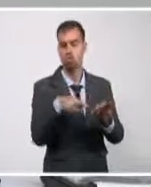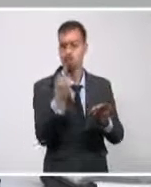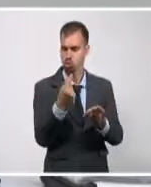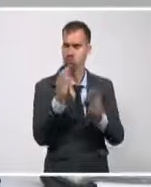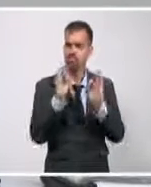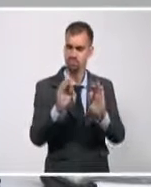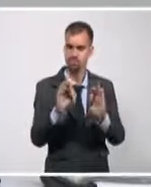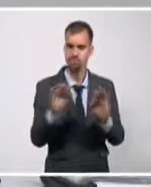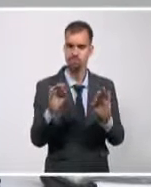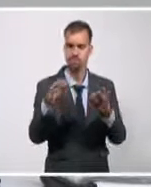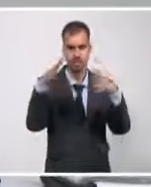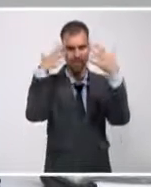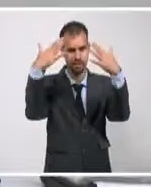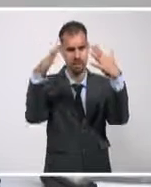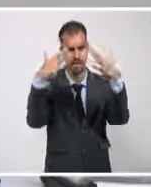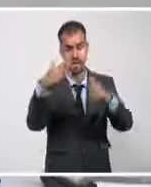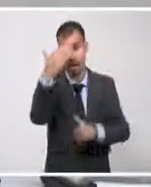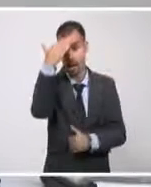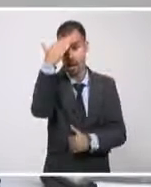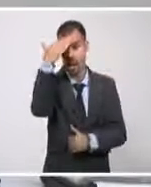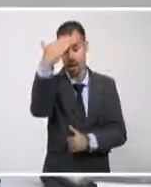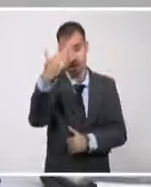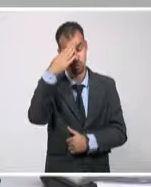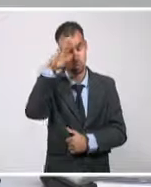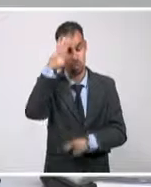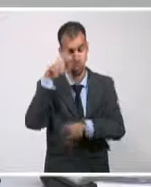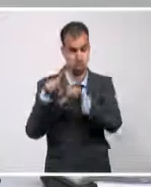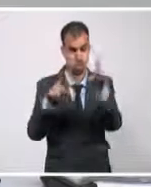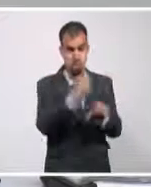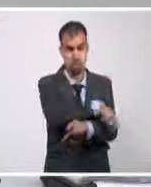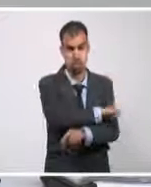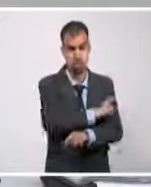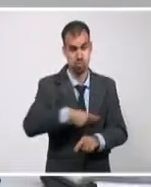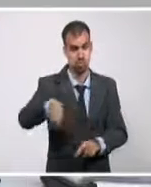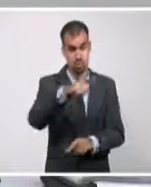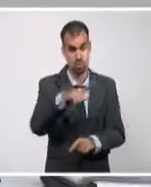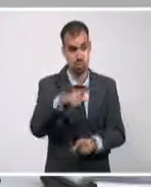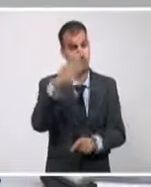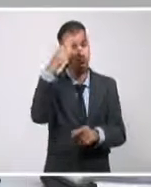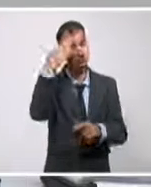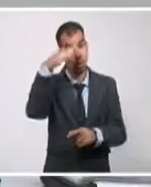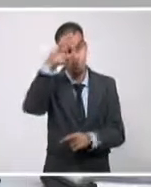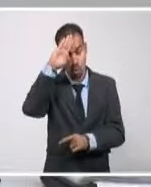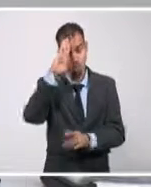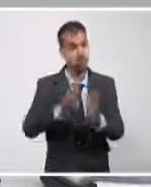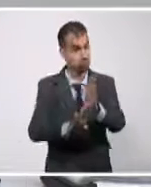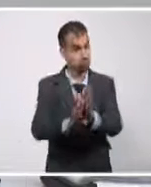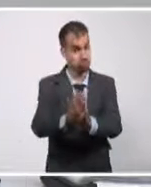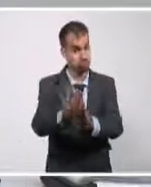victoria. Gracias a nuestra patria amada y a nuestro pueblo, viva Cuba viva, feliz